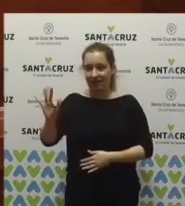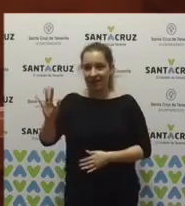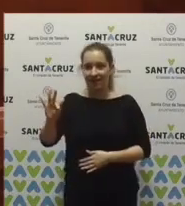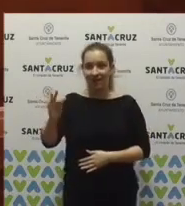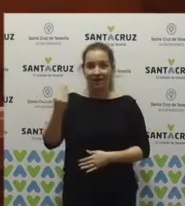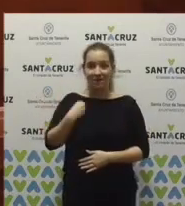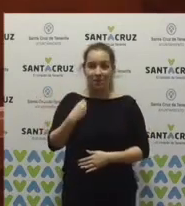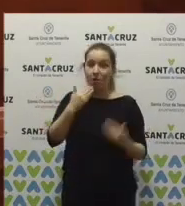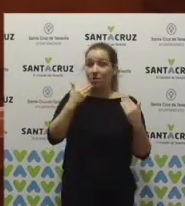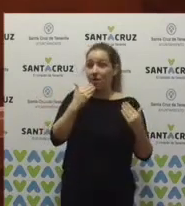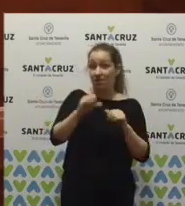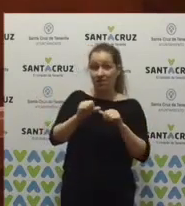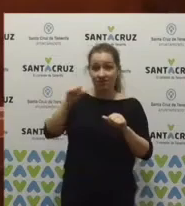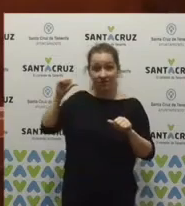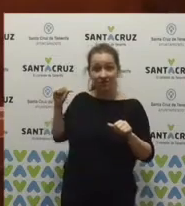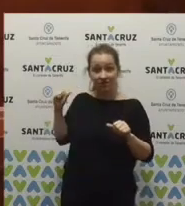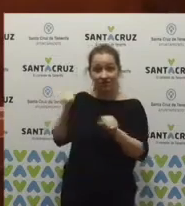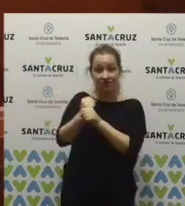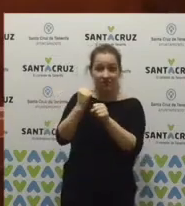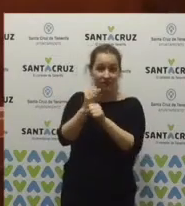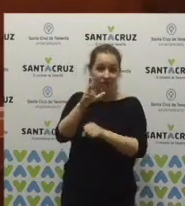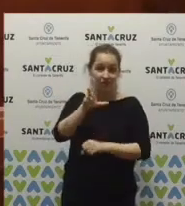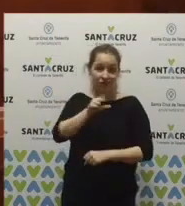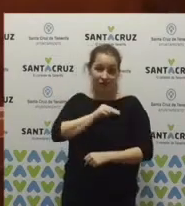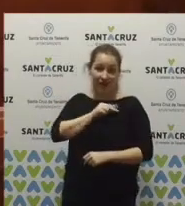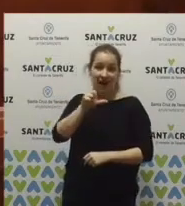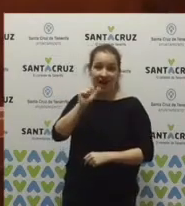presente y futura de juan ramos las canoas